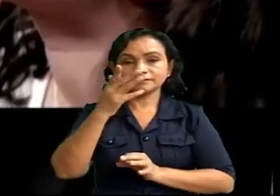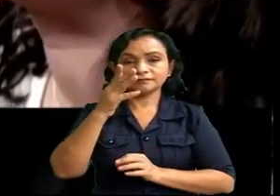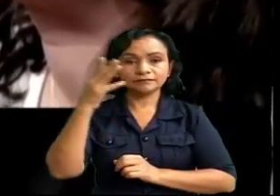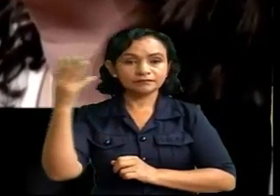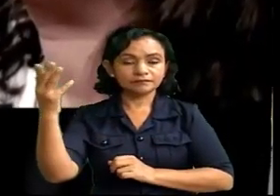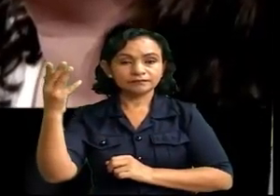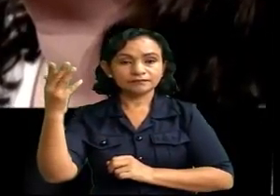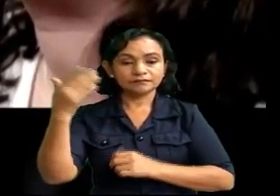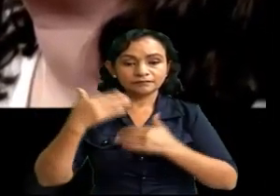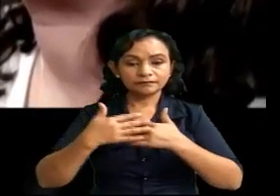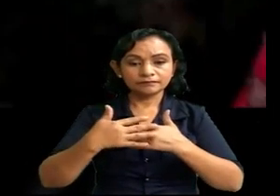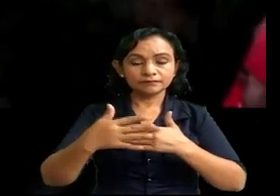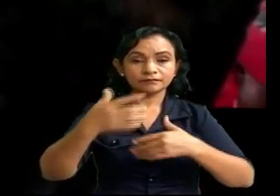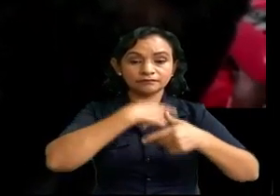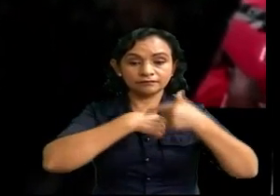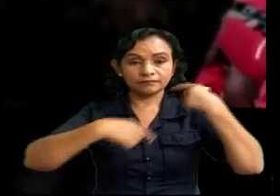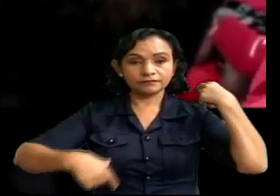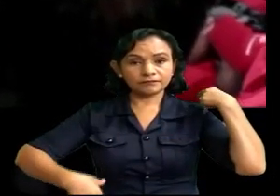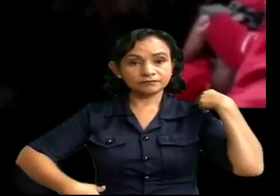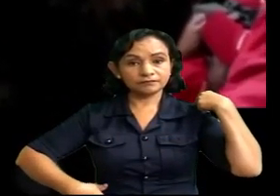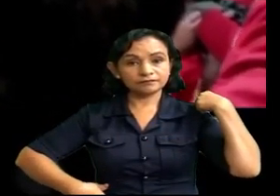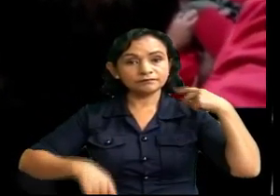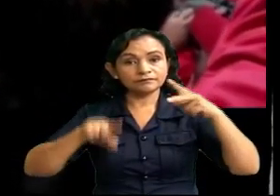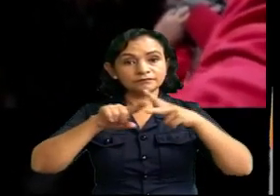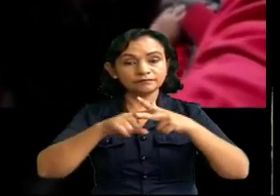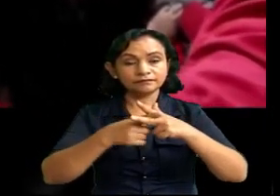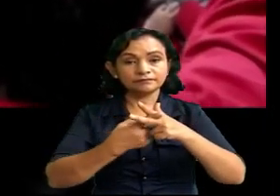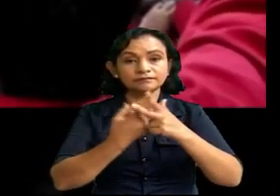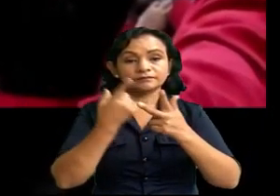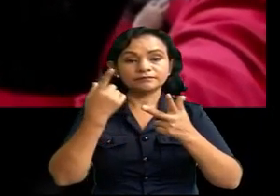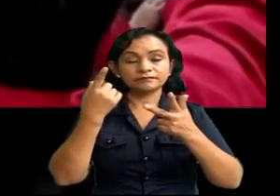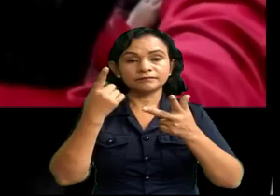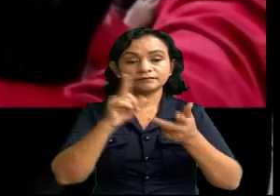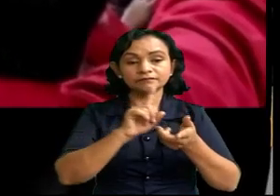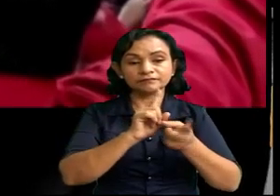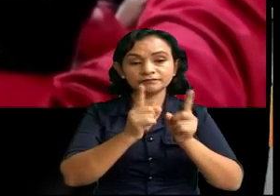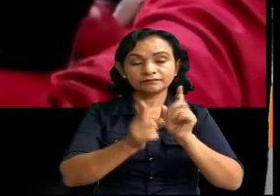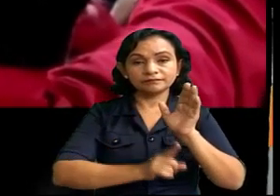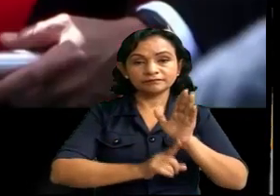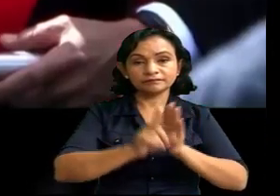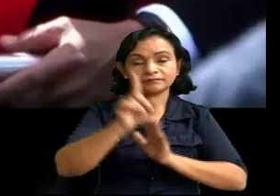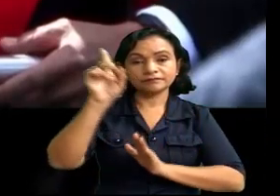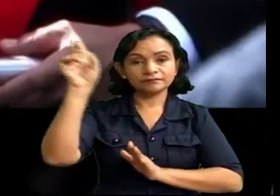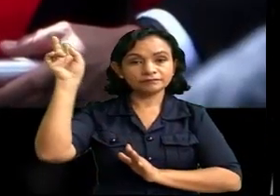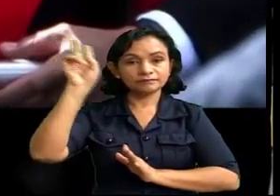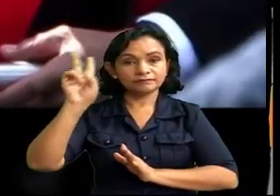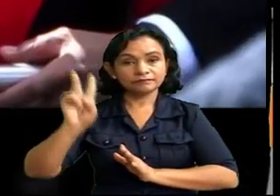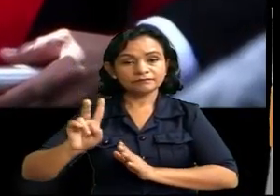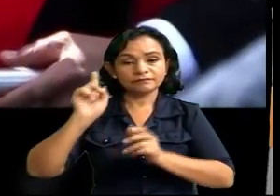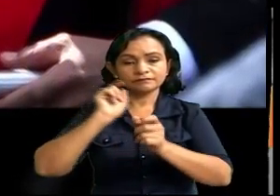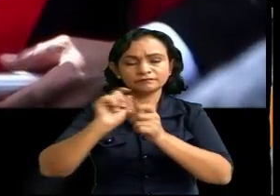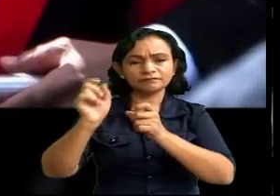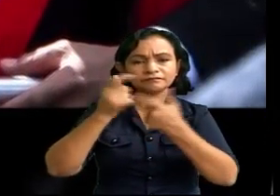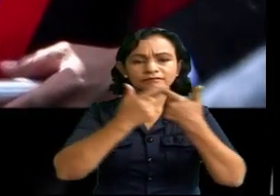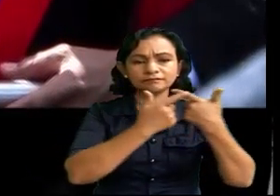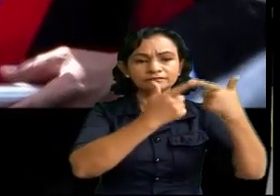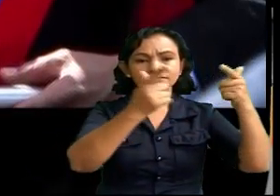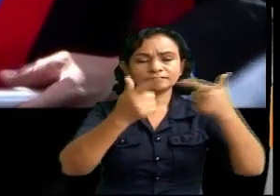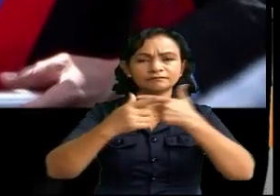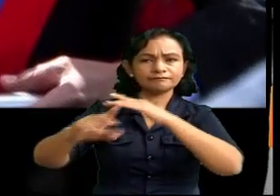1999. Y durante sus mandatos daría origen a la Revolución Bolivariana, la cual se convirtió en antorcha libertaria en contra